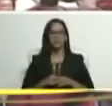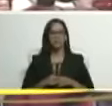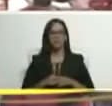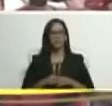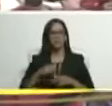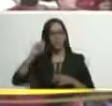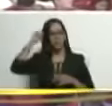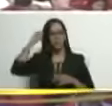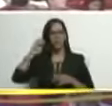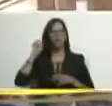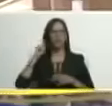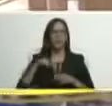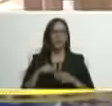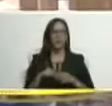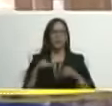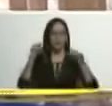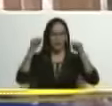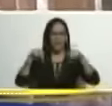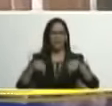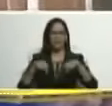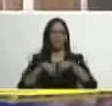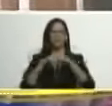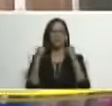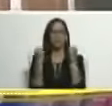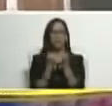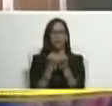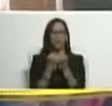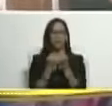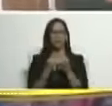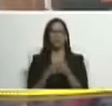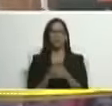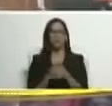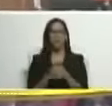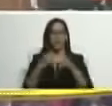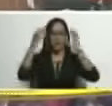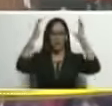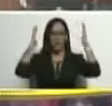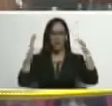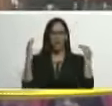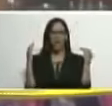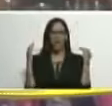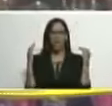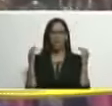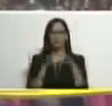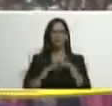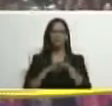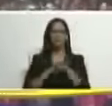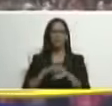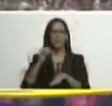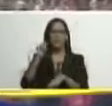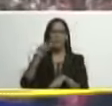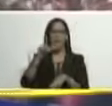Recuerdo también este salón al gran Ali Rodríguez Araque.